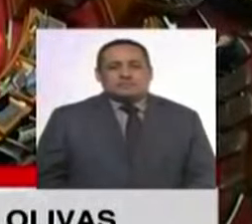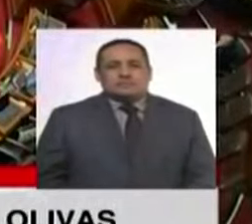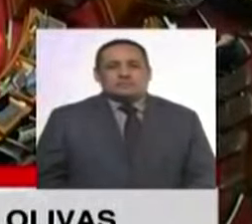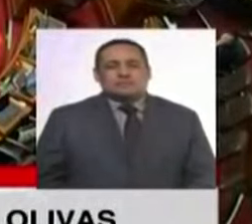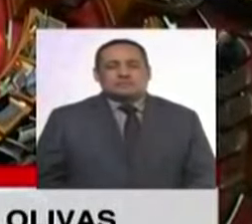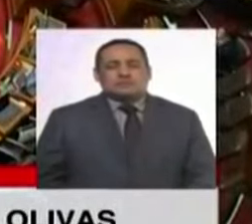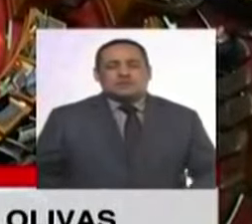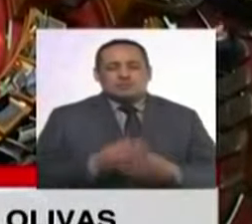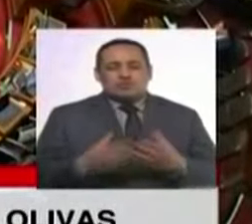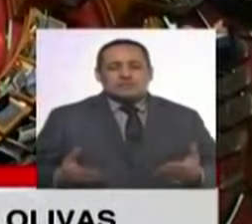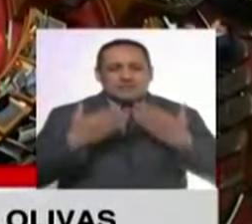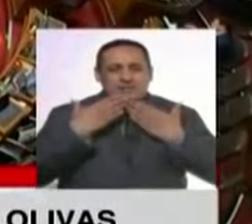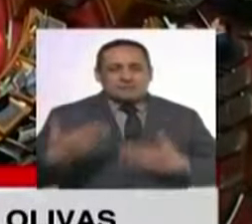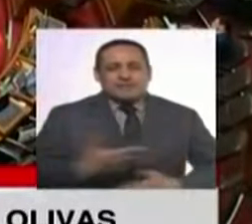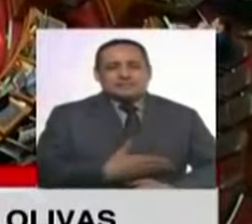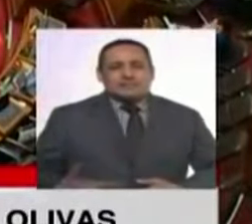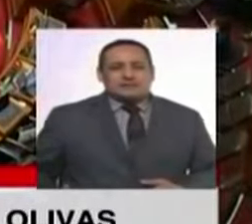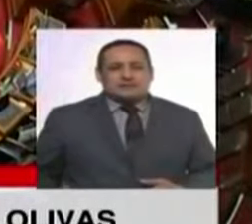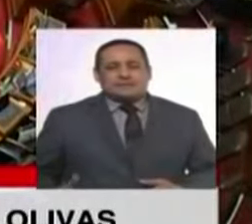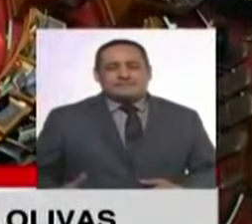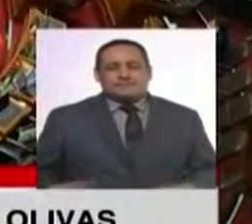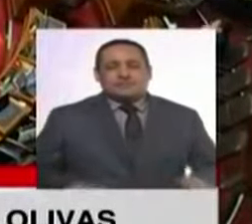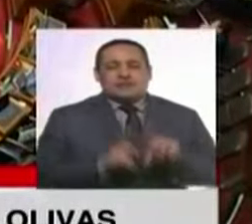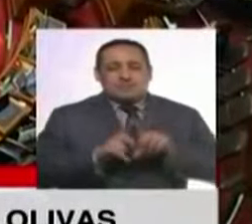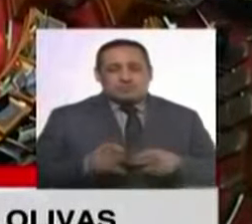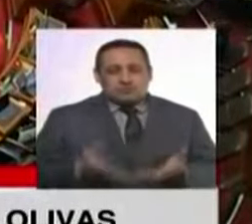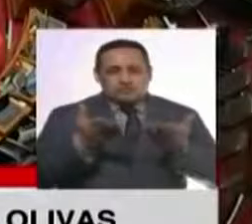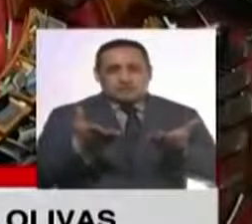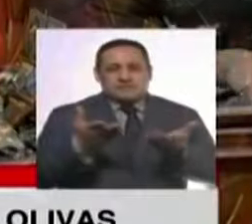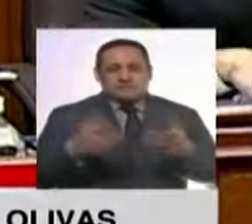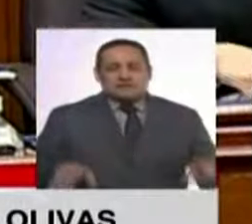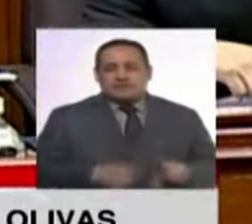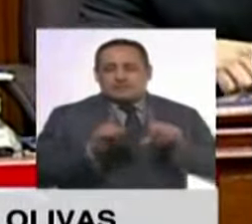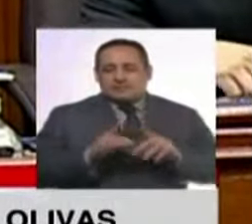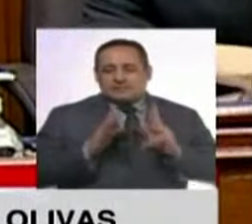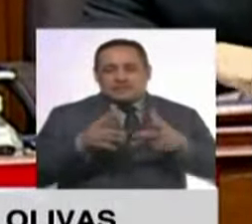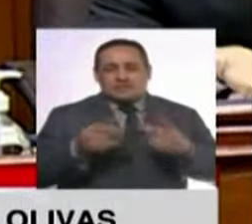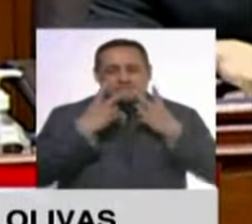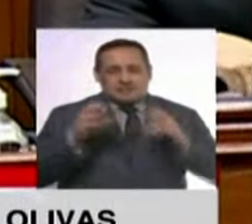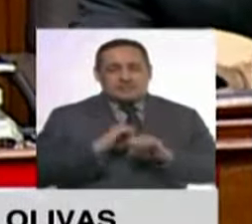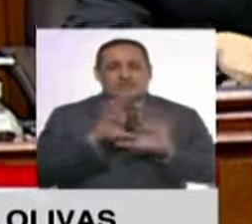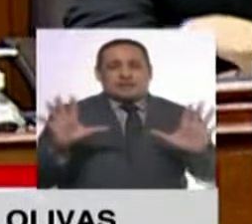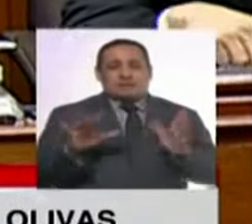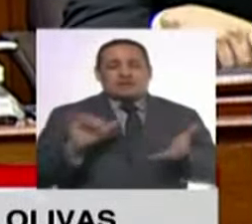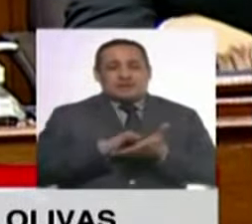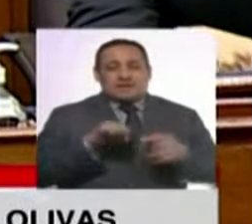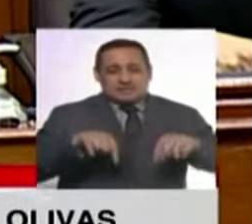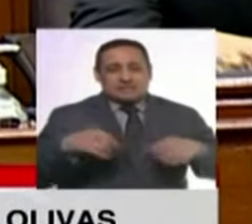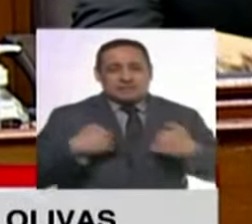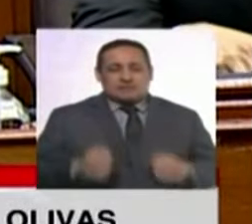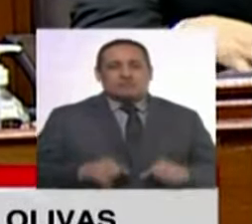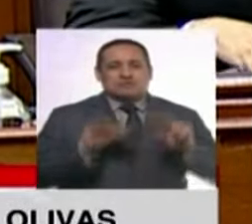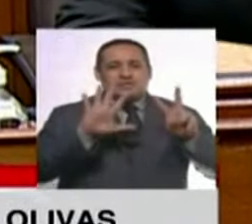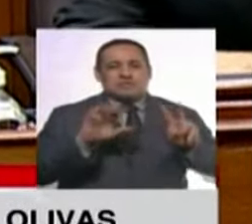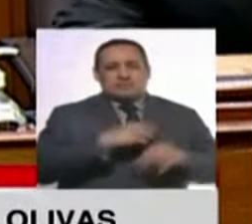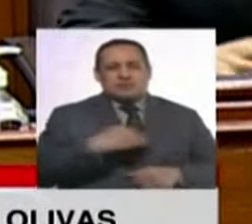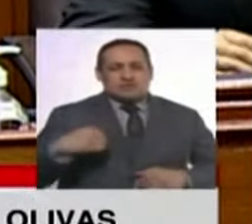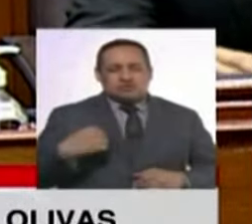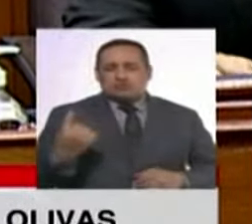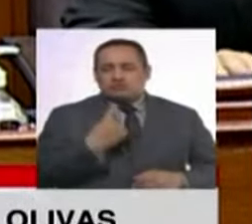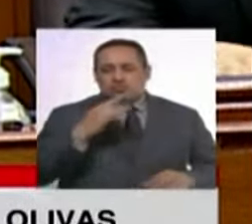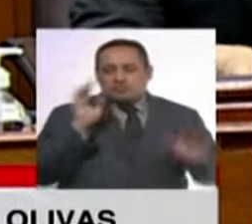gracias señora presidente por su intermedio dejar en claro que si aquí tenemos más de 7 ministros no